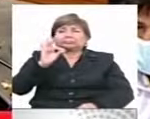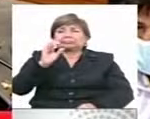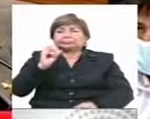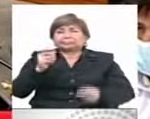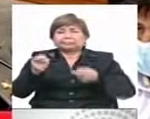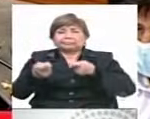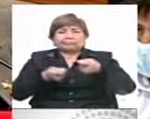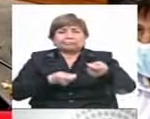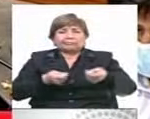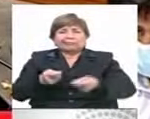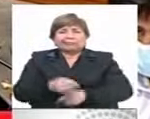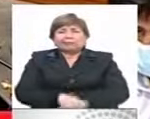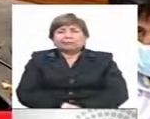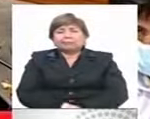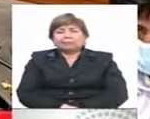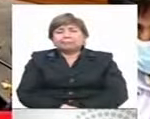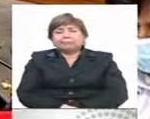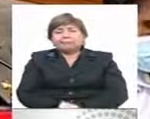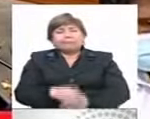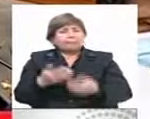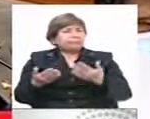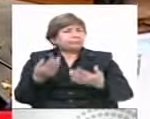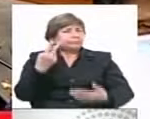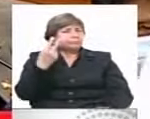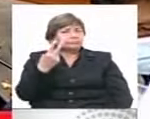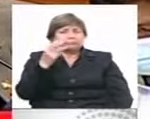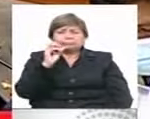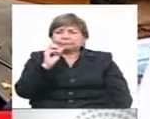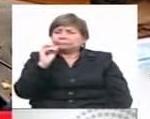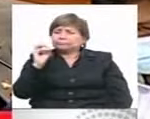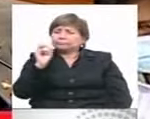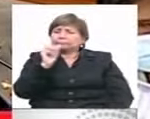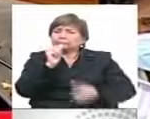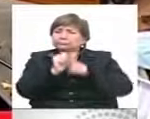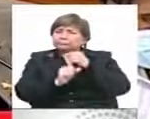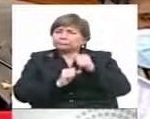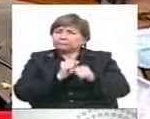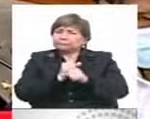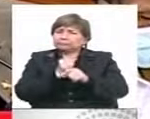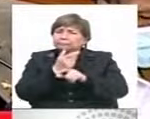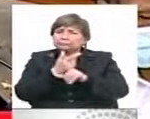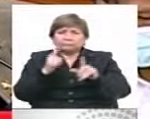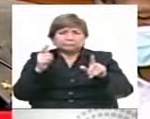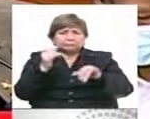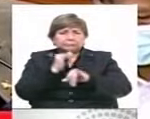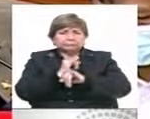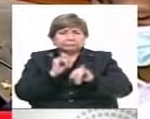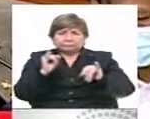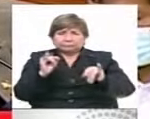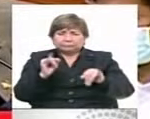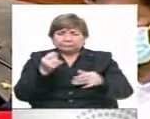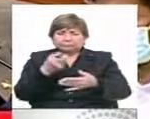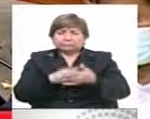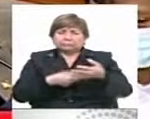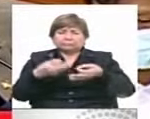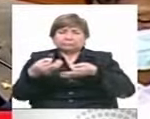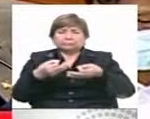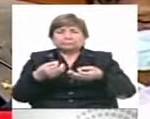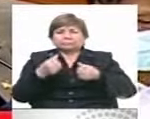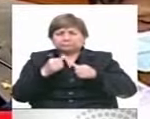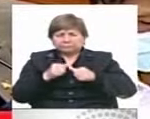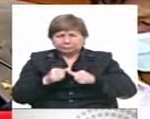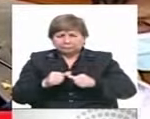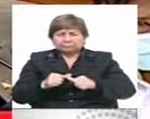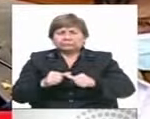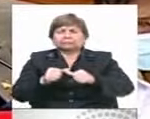gobernando? ¿Acaso no son los 200 años que supuestamente nos da la libertad, la independencia? Económicamente seguimos